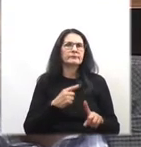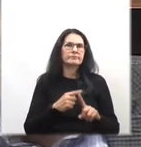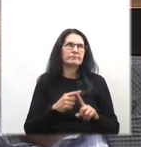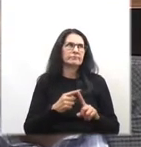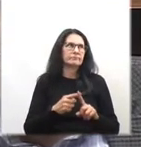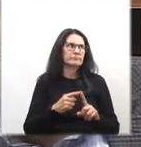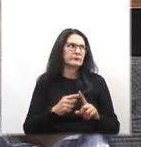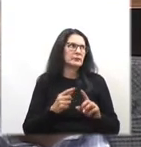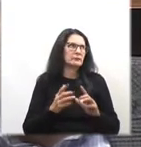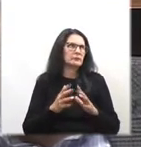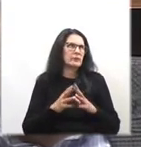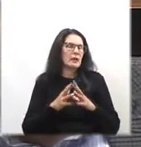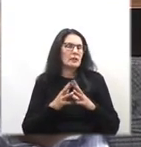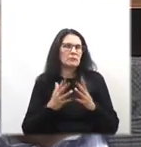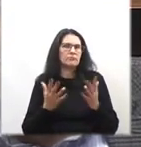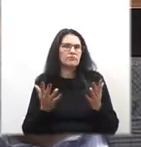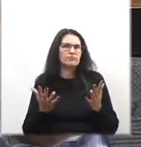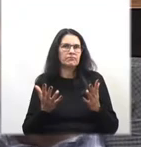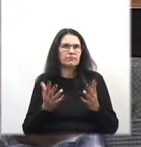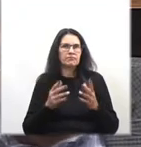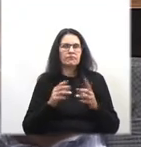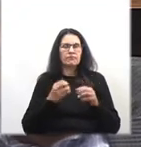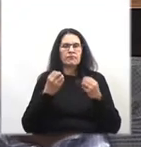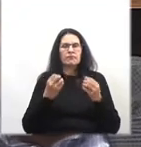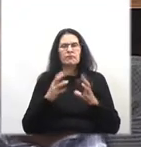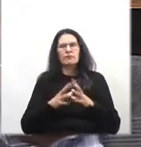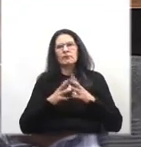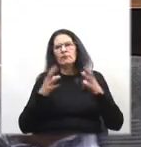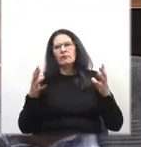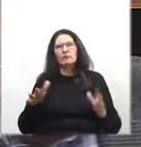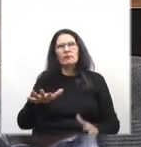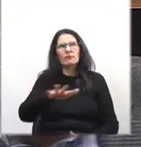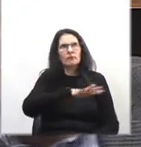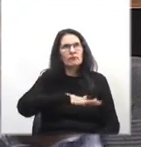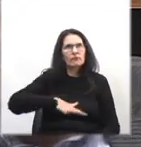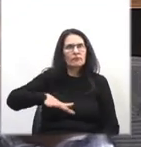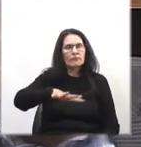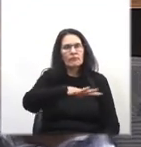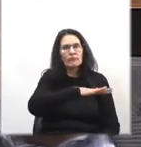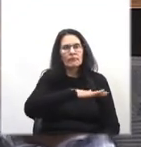brutal segmentación y segregación territorial,